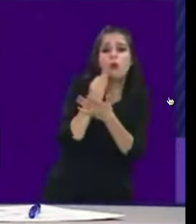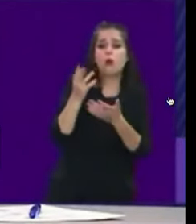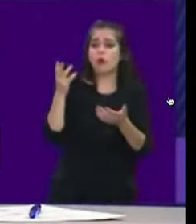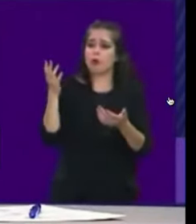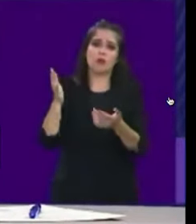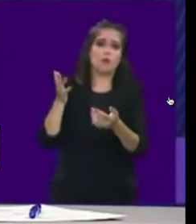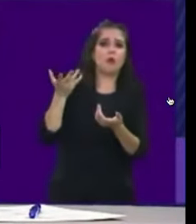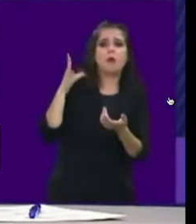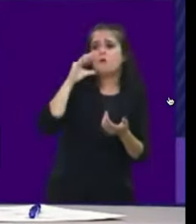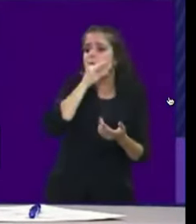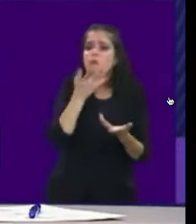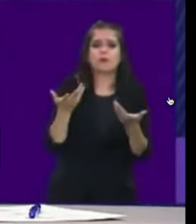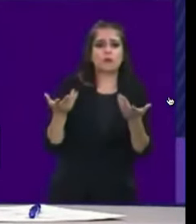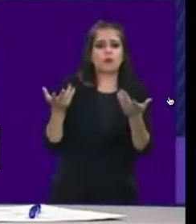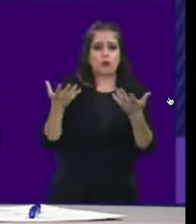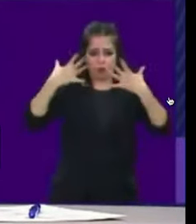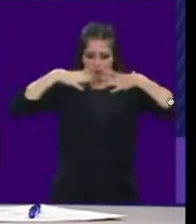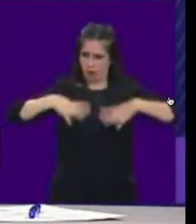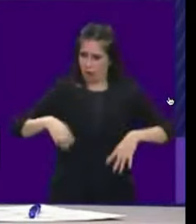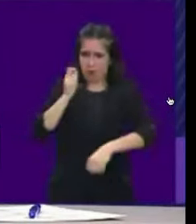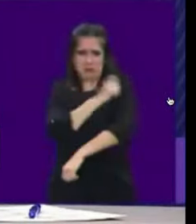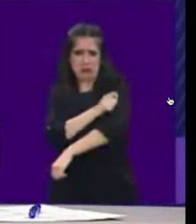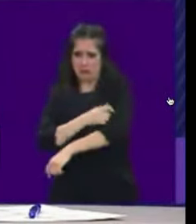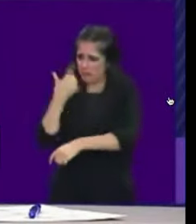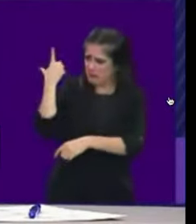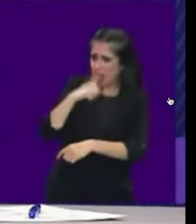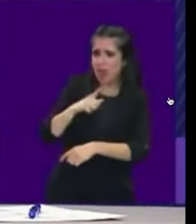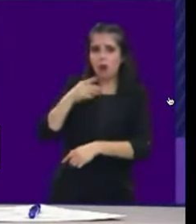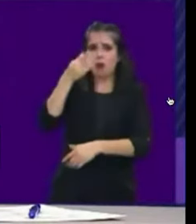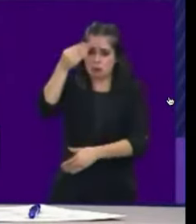con toda claridad, en todo conocimiento, porque